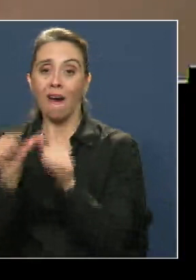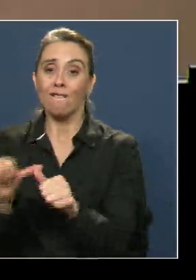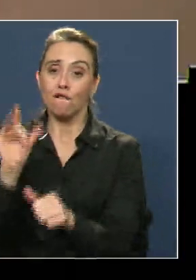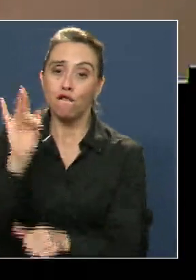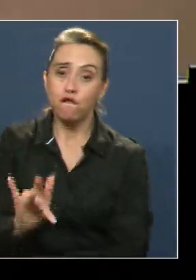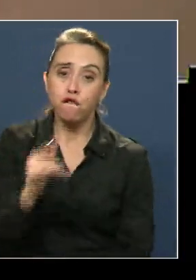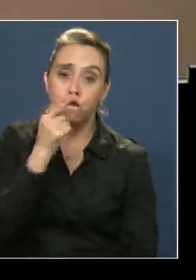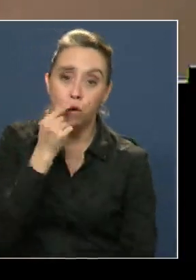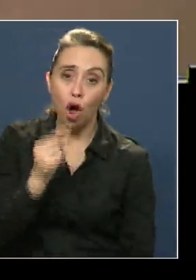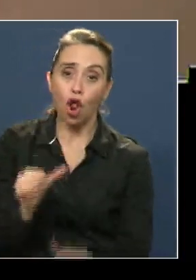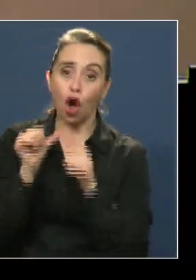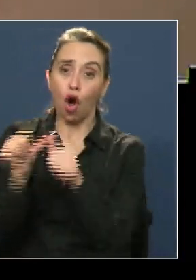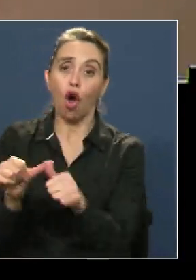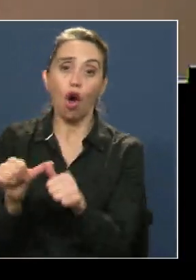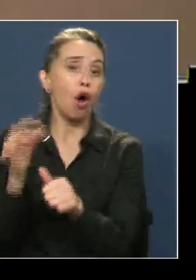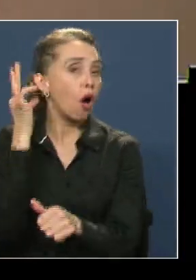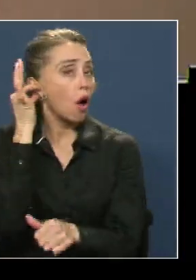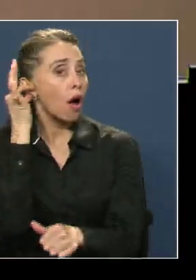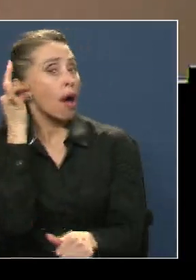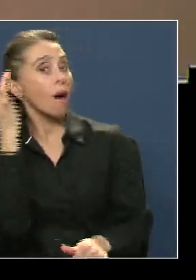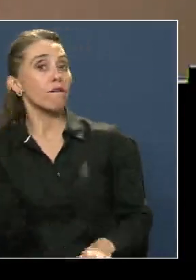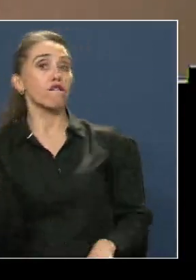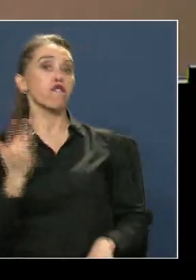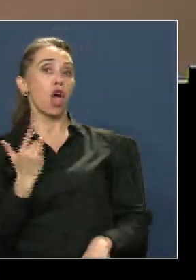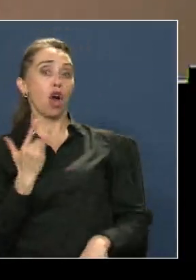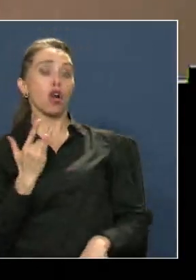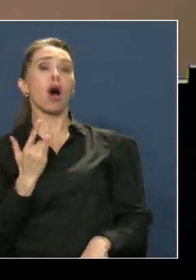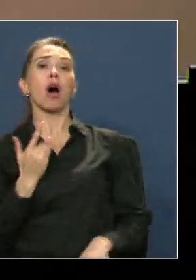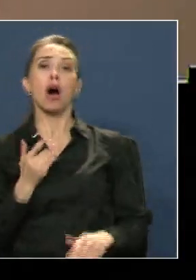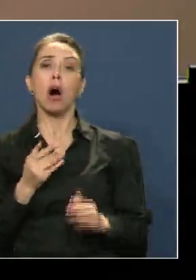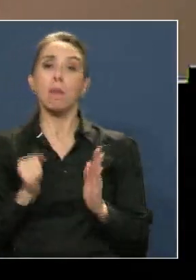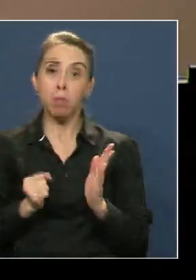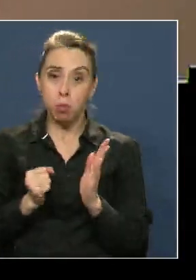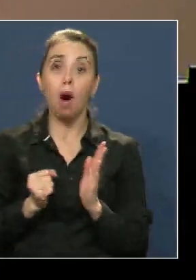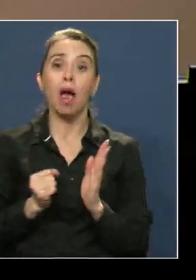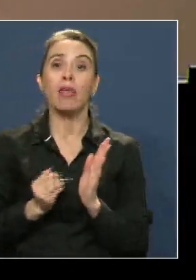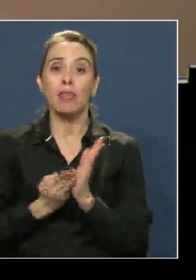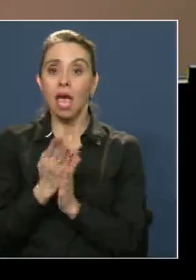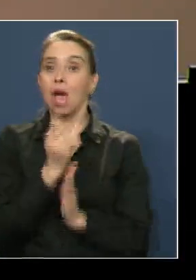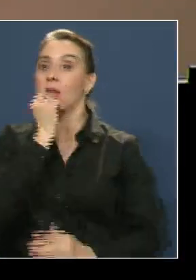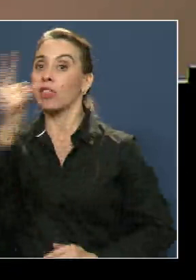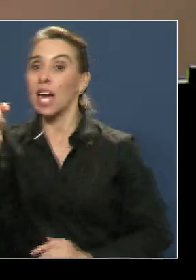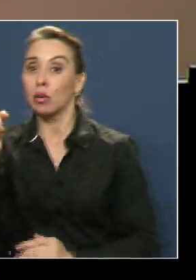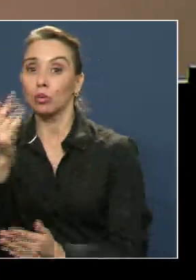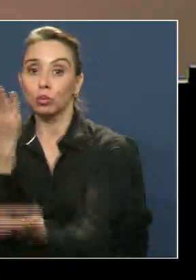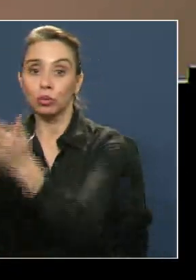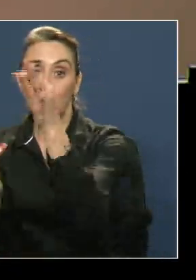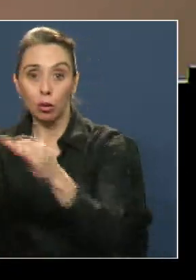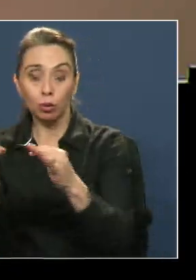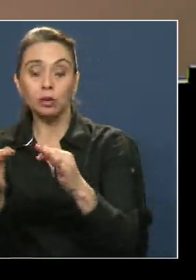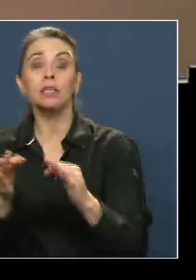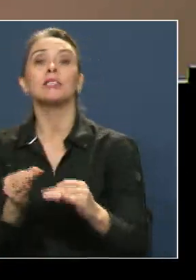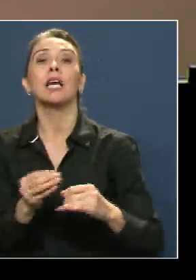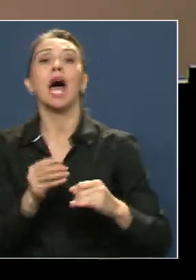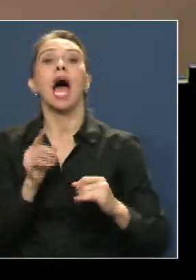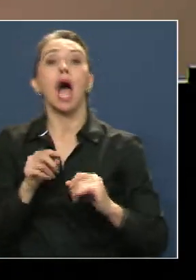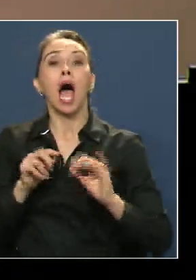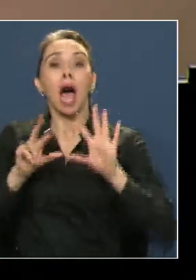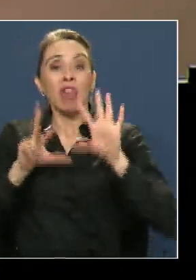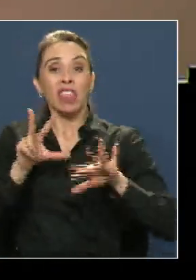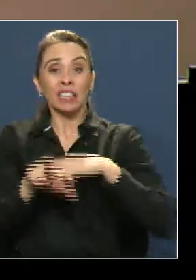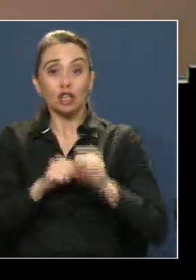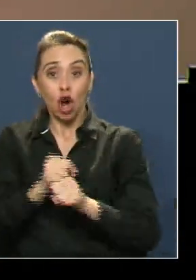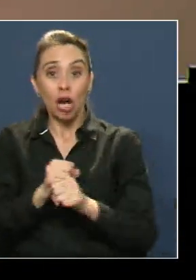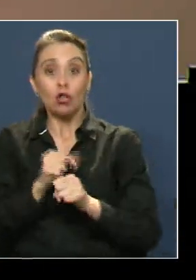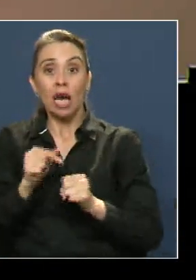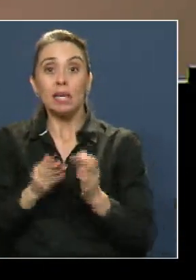violada, puede denunciar y comienza el plazo a correr para la prescripción desde que cumple los 18 años, lo que le estamos diciendo a